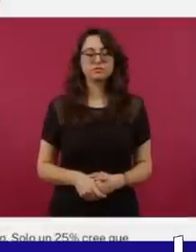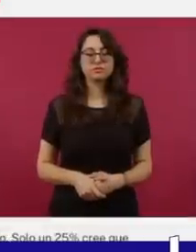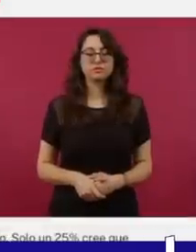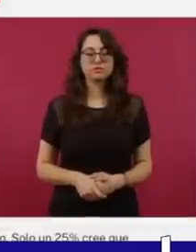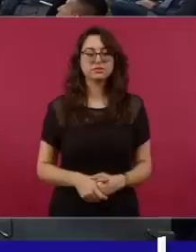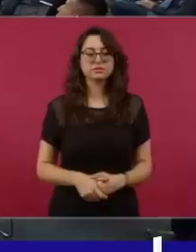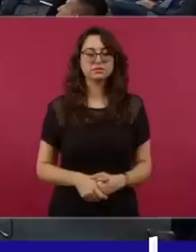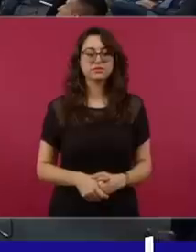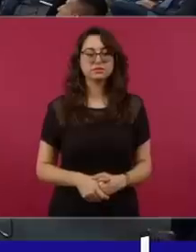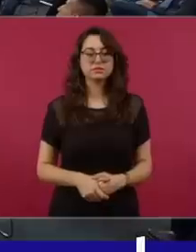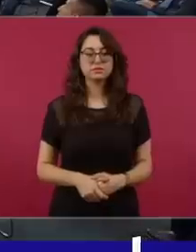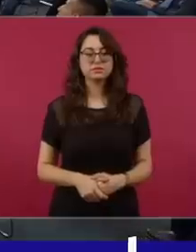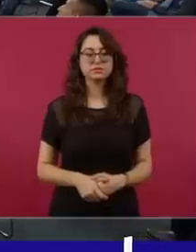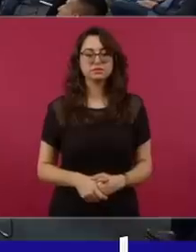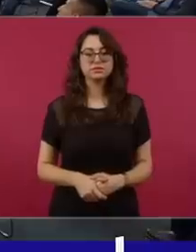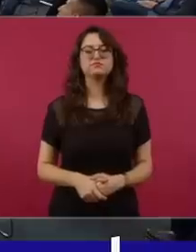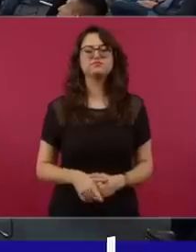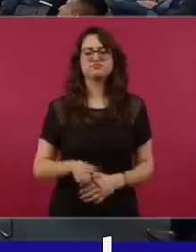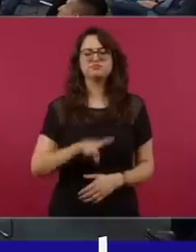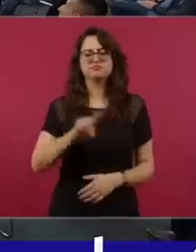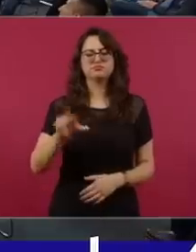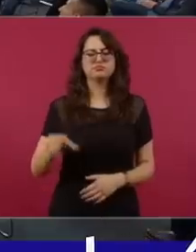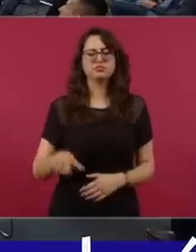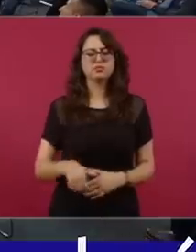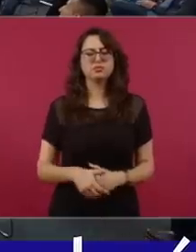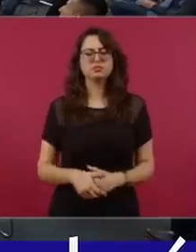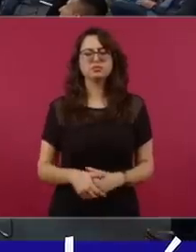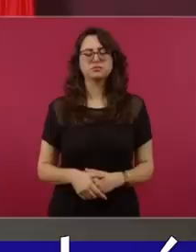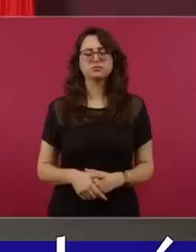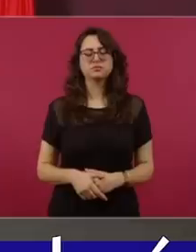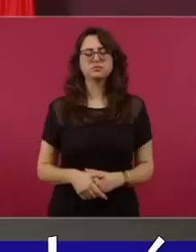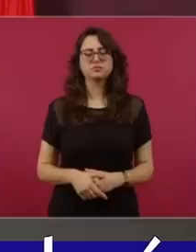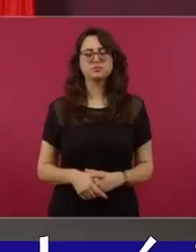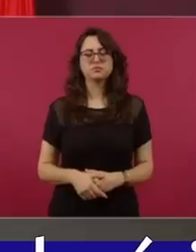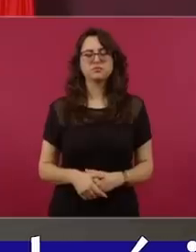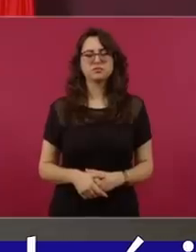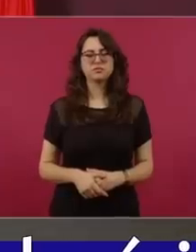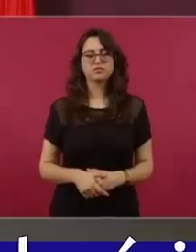Pues nada más que tenga tiempo, ¿no? Porque voy